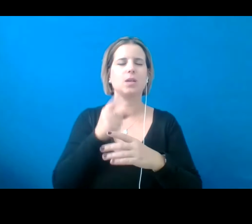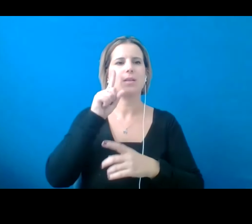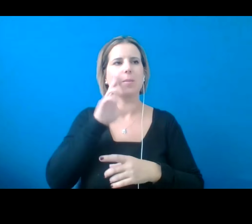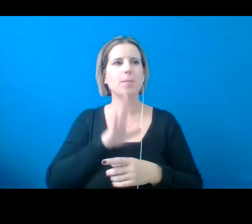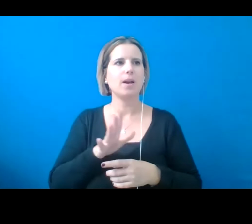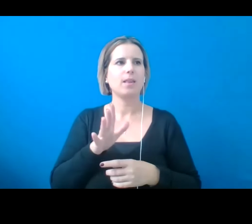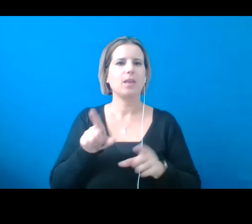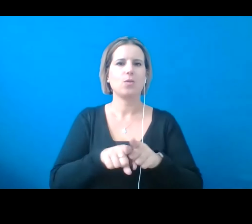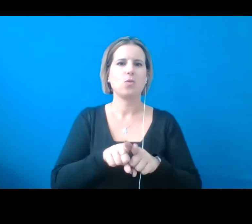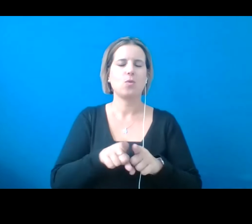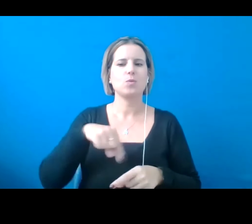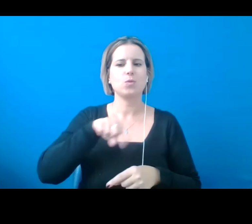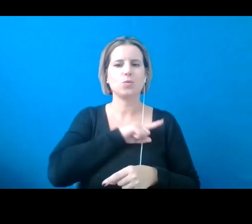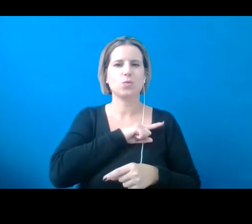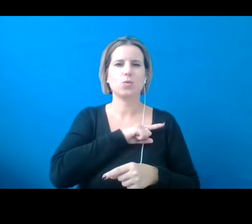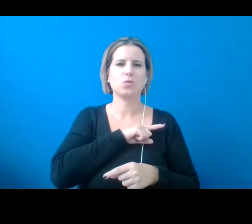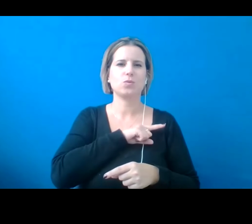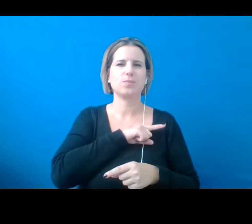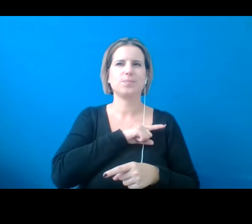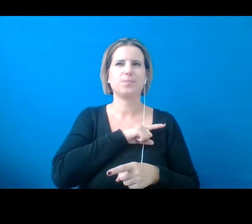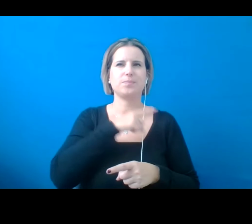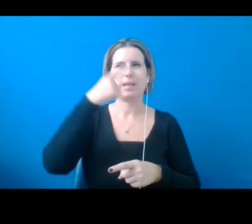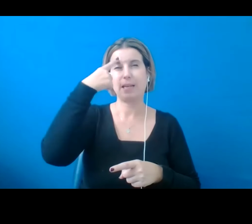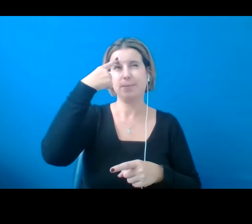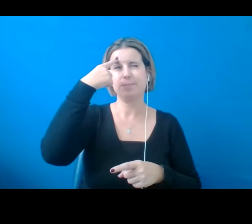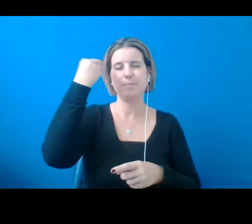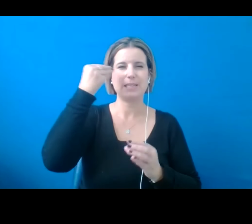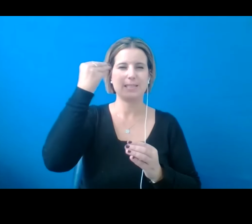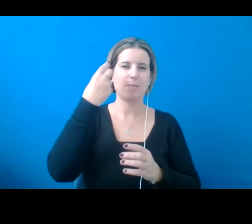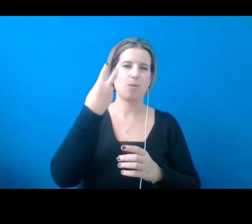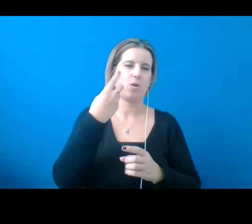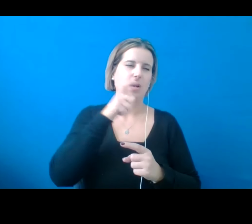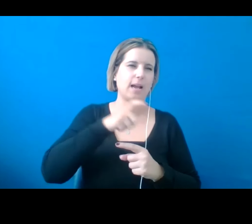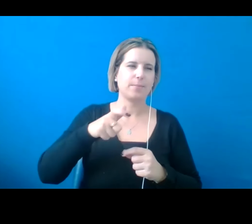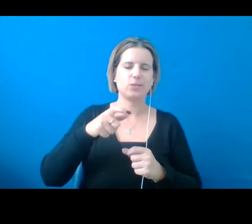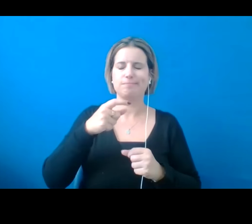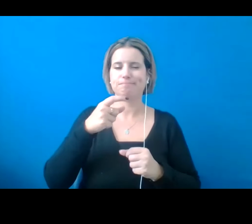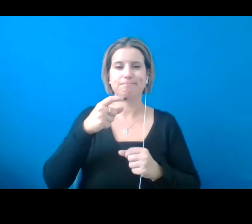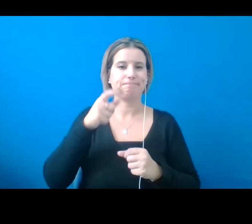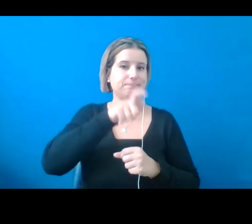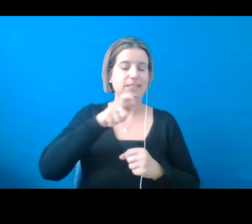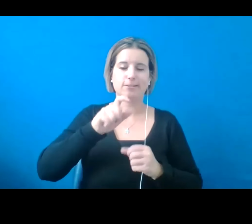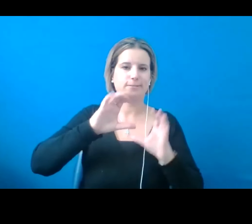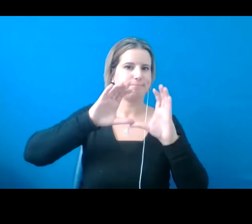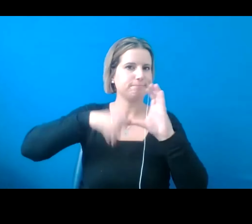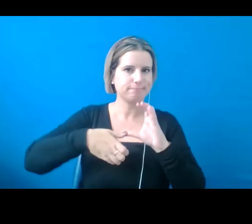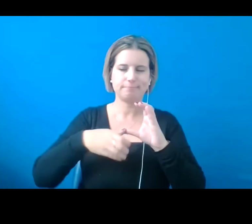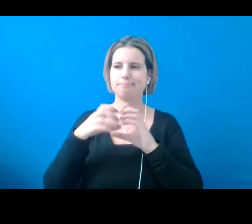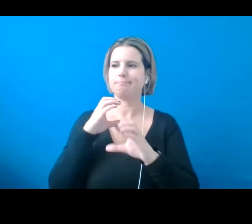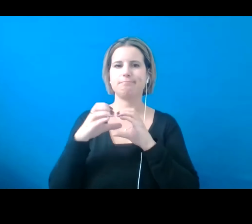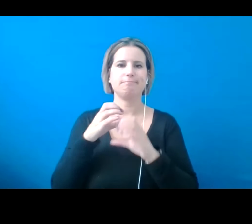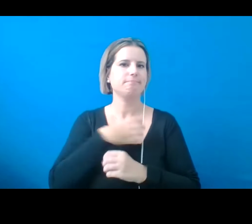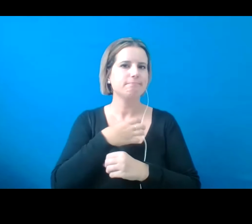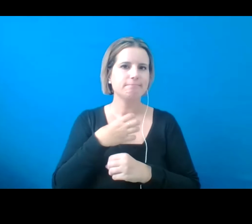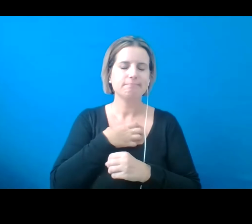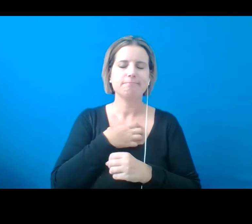estamos teniendo todos en la cabeza pues personas que no son capaces de comunicarse bien que tienen muchísimas